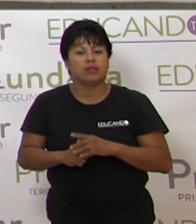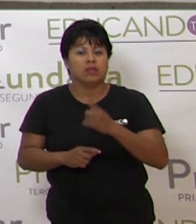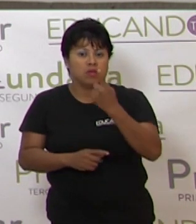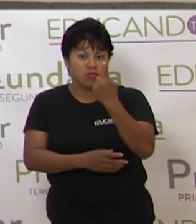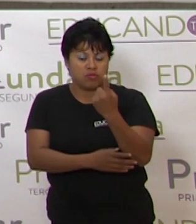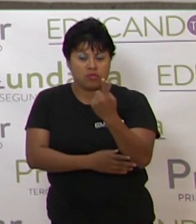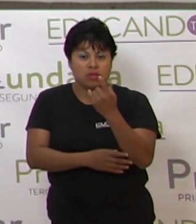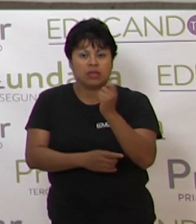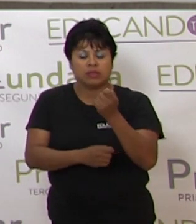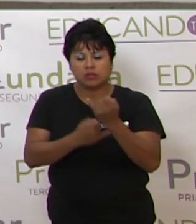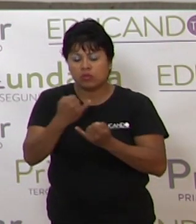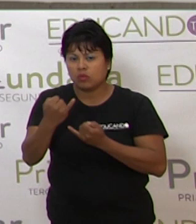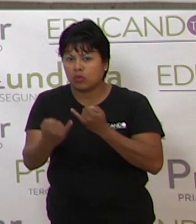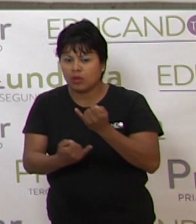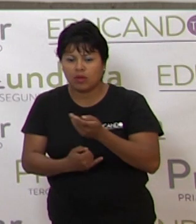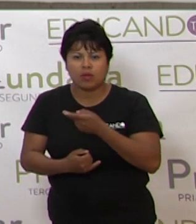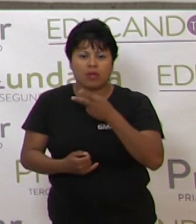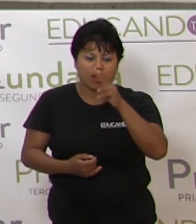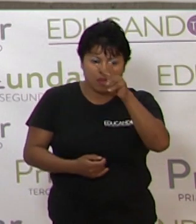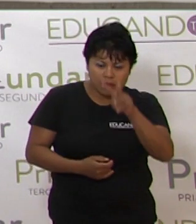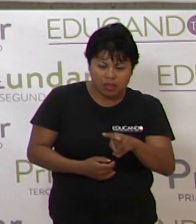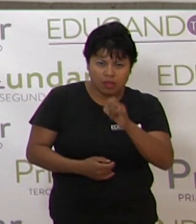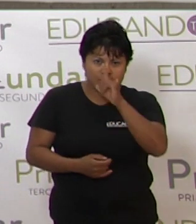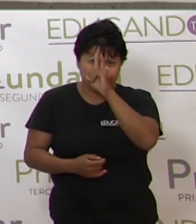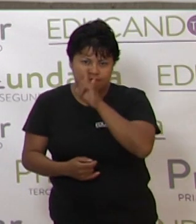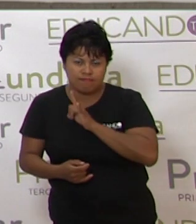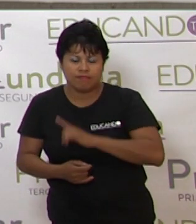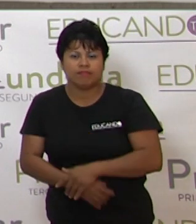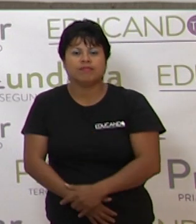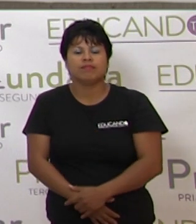el juego entre lo real y lo irreal.